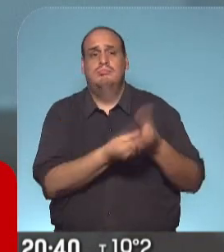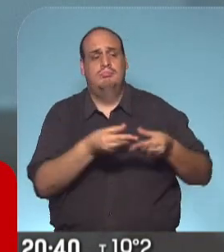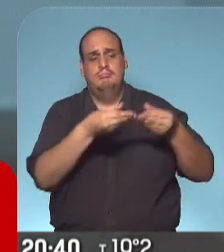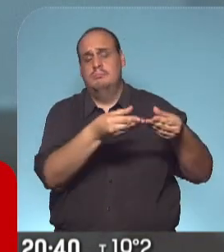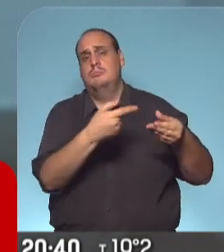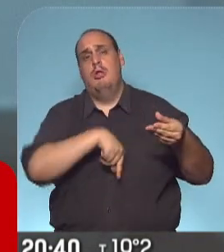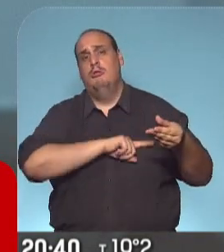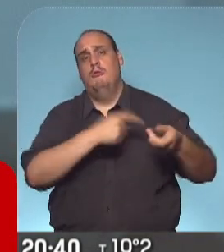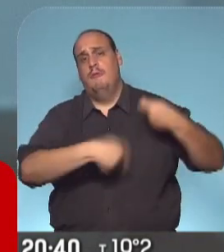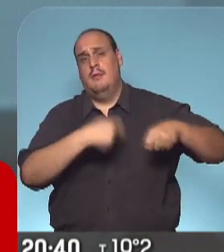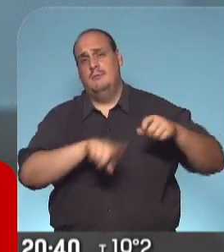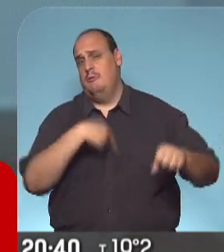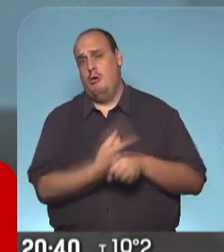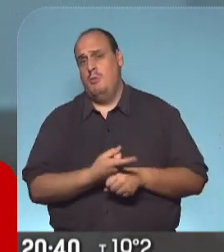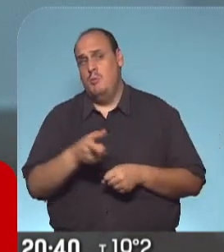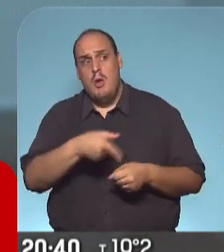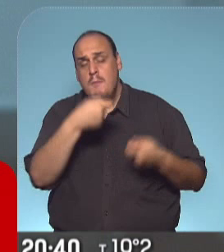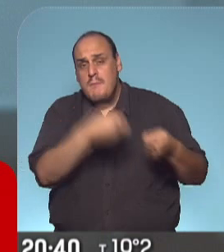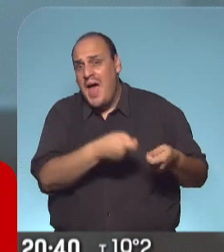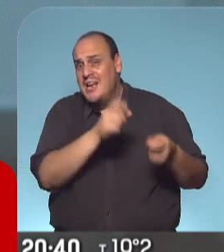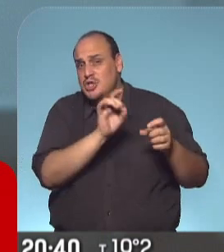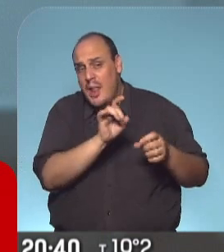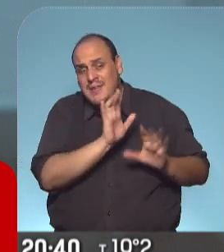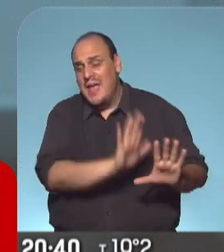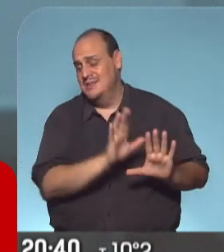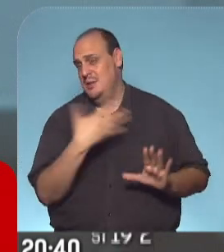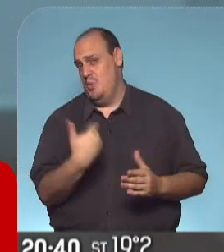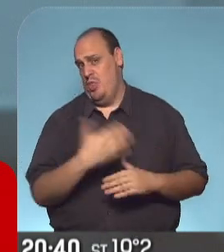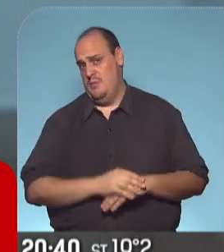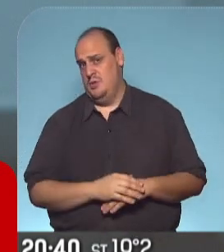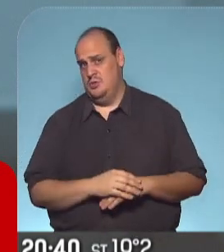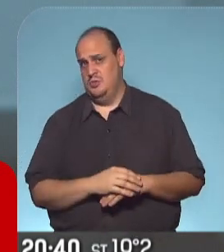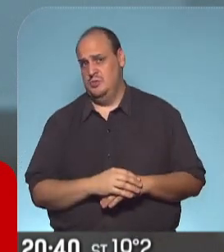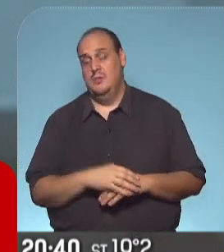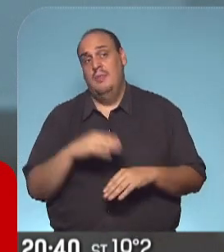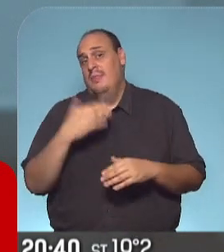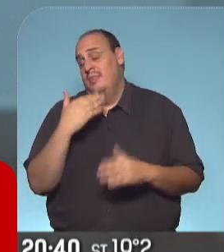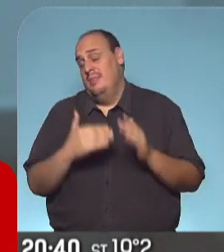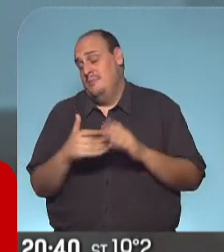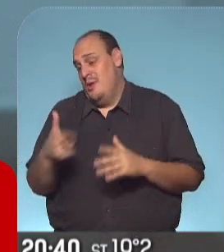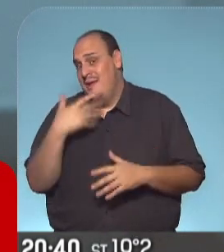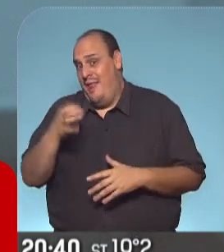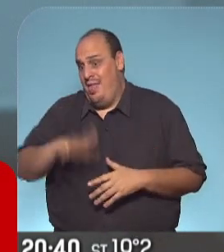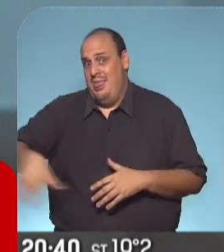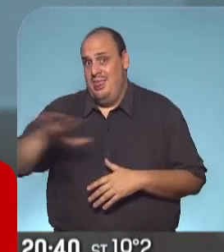deuda porque es lo que se puede pagar. Es en este momento lo único que podemos ofrecer en base a nuestra realidad fiscal